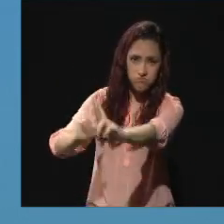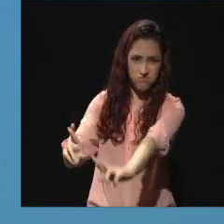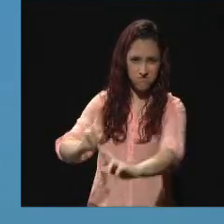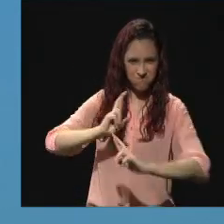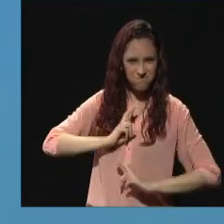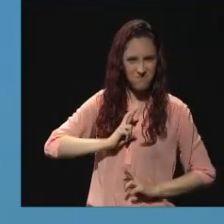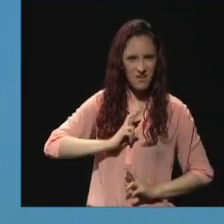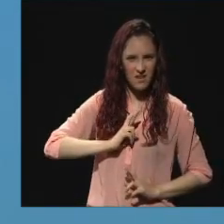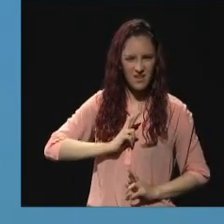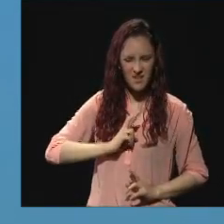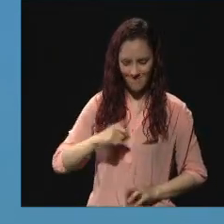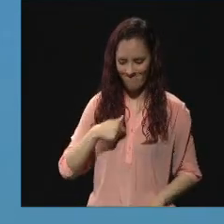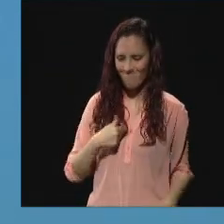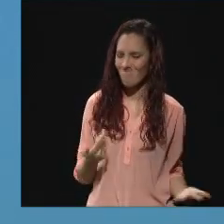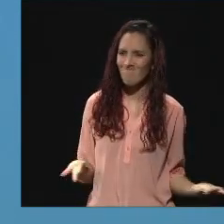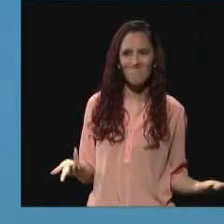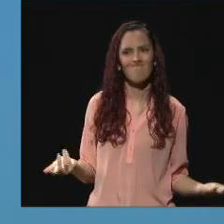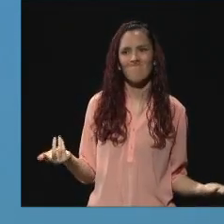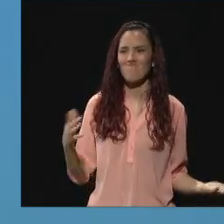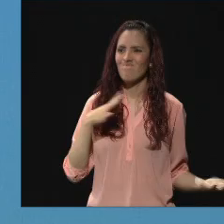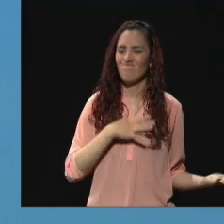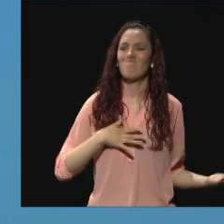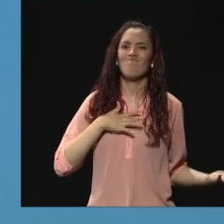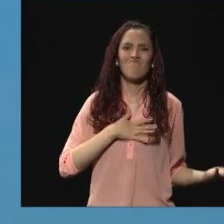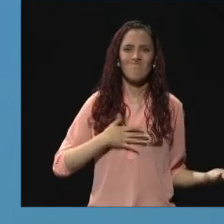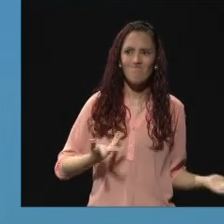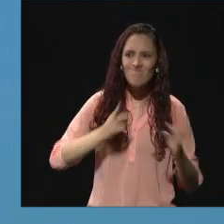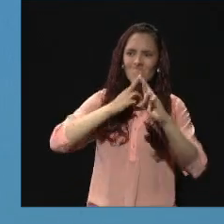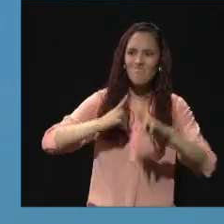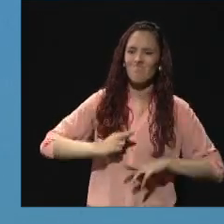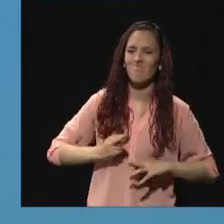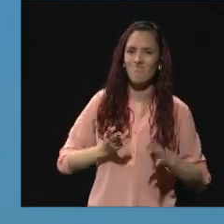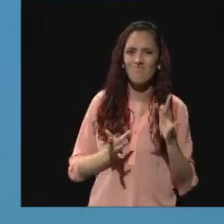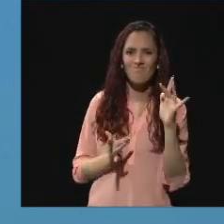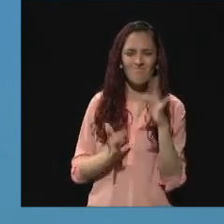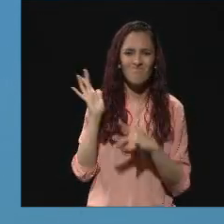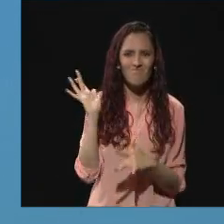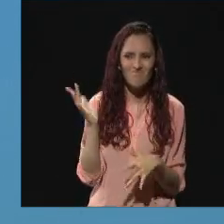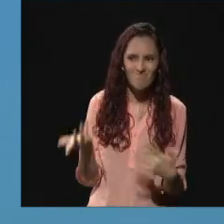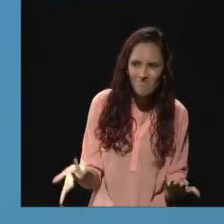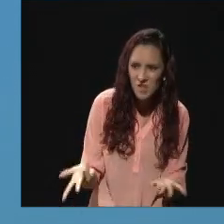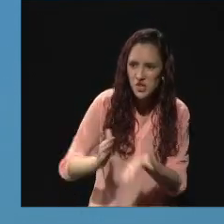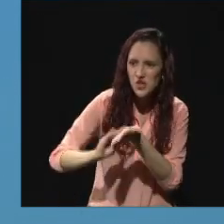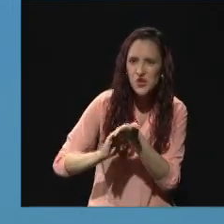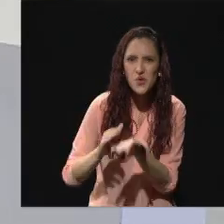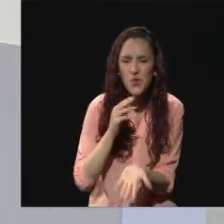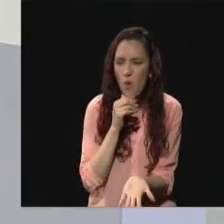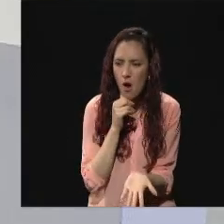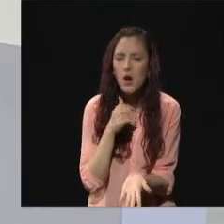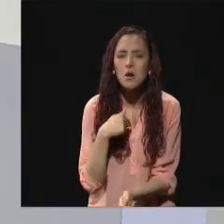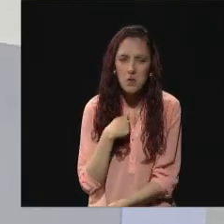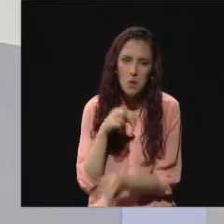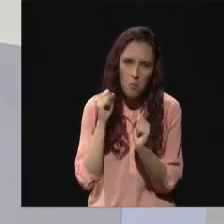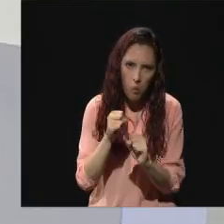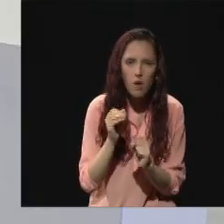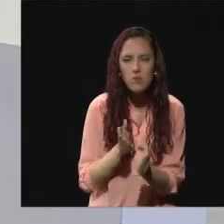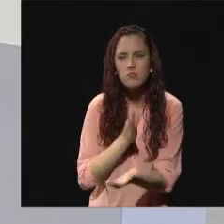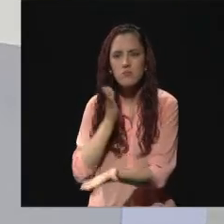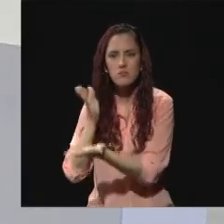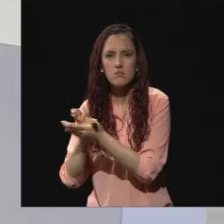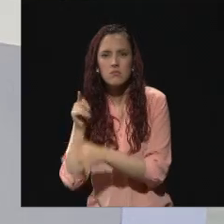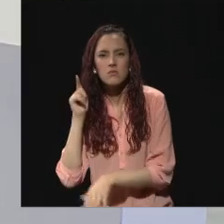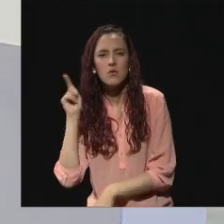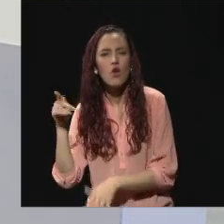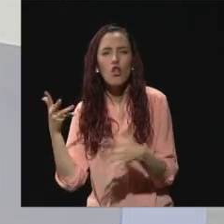algo que no lo satisface o no se le contesta es usuario tiene el recurso de apelación ante la superintendencia